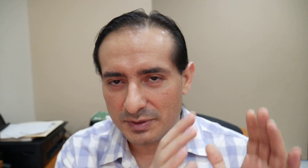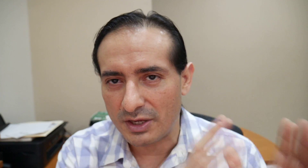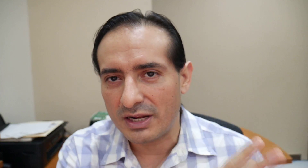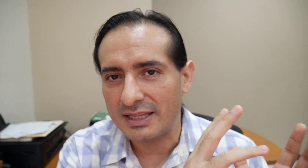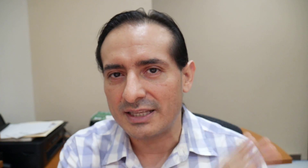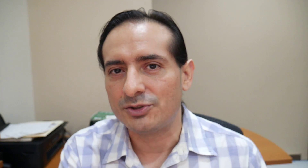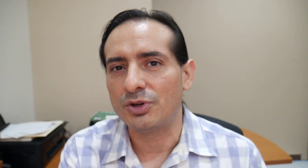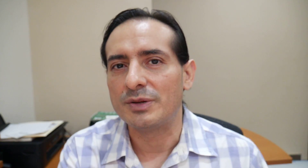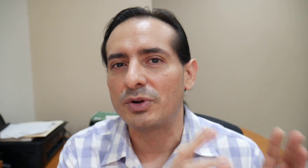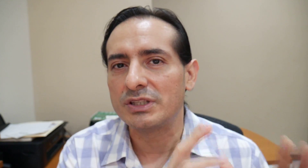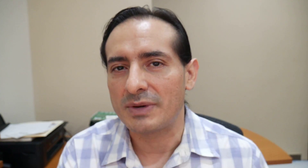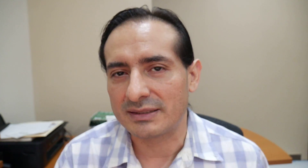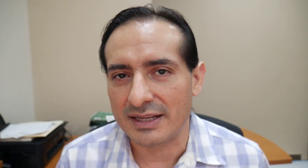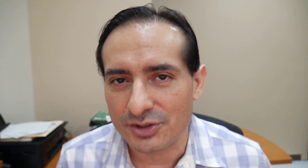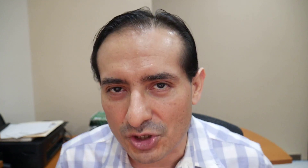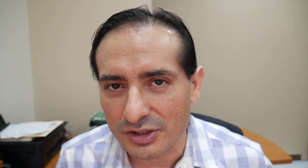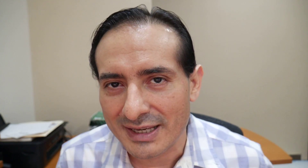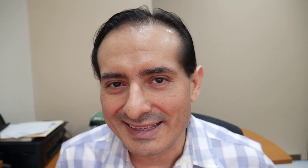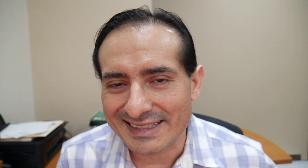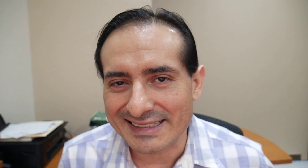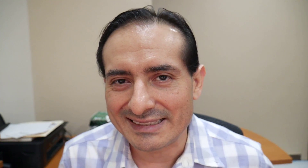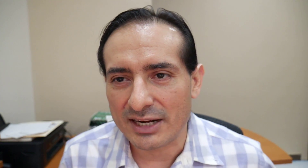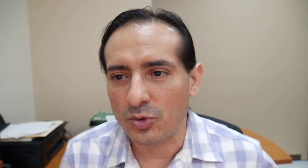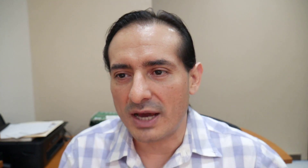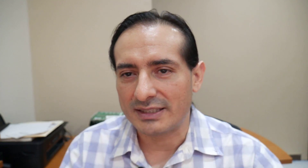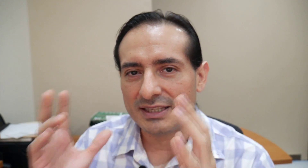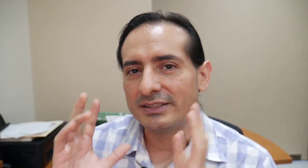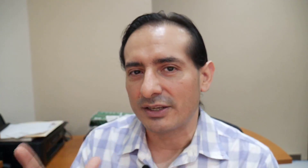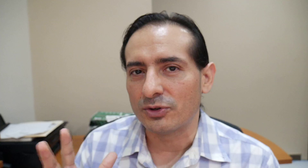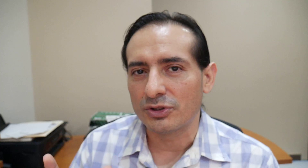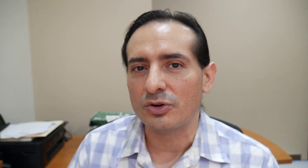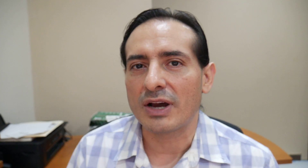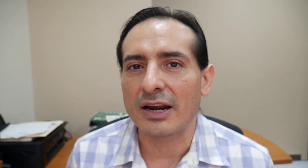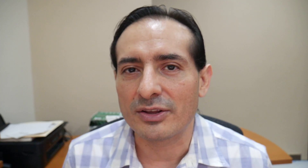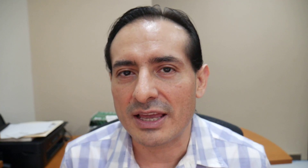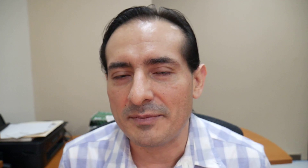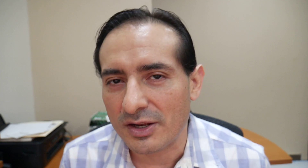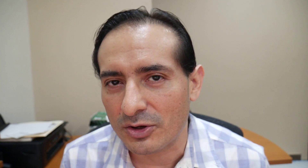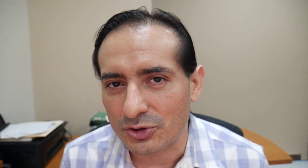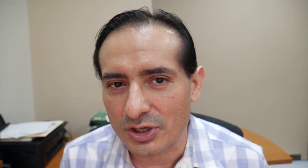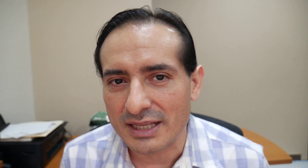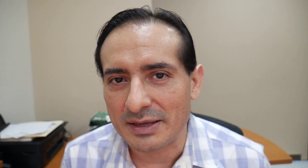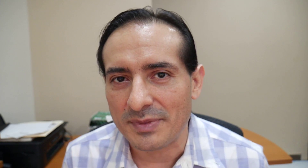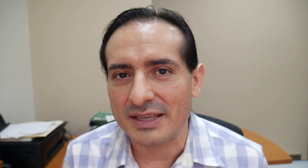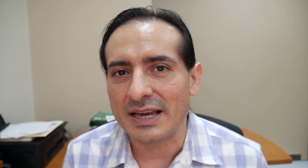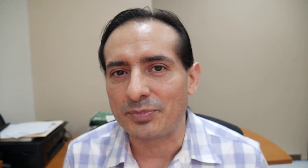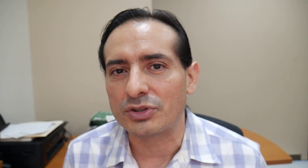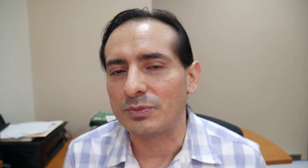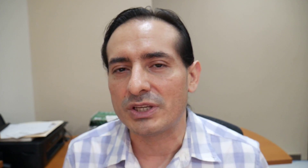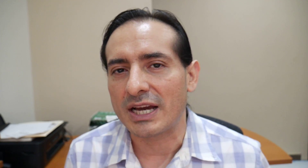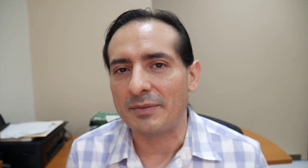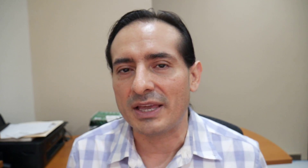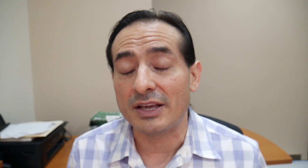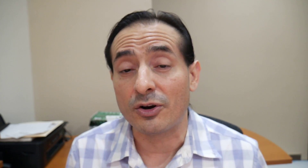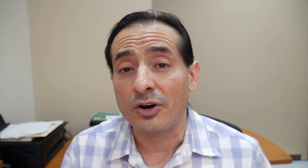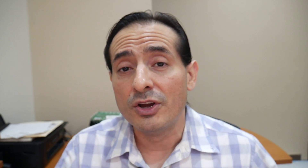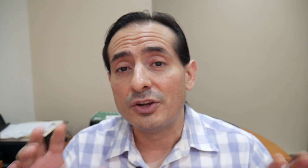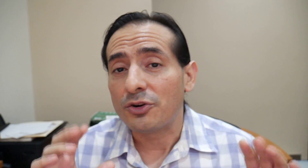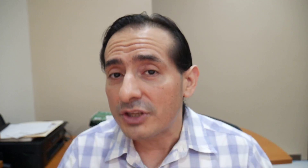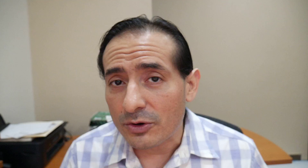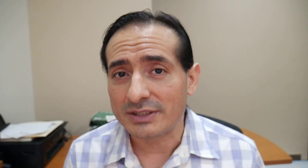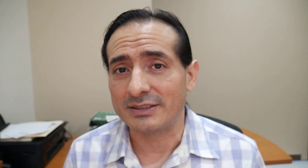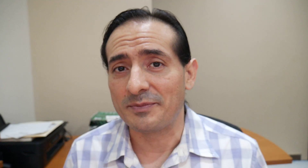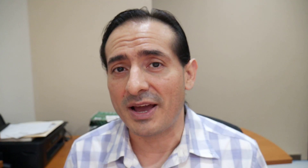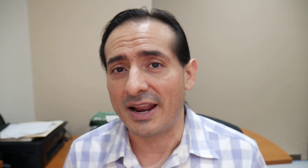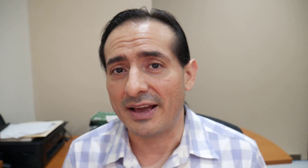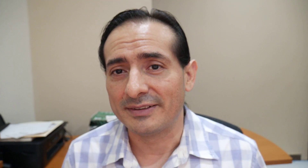Obrador. Primero, la detención y próxima extradición de César Duarte. Y en segundo lugar, lo de Emilio Lozoya, también ya próximo a llegar a México. No